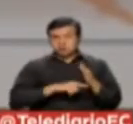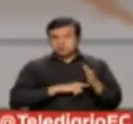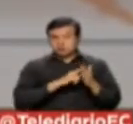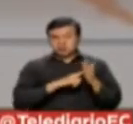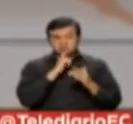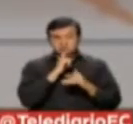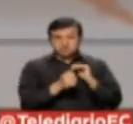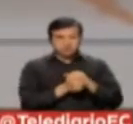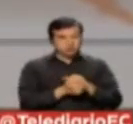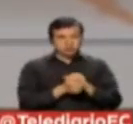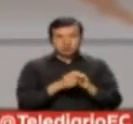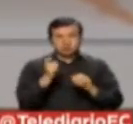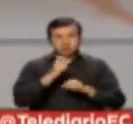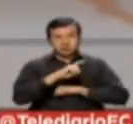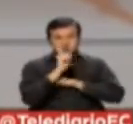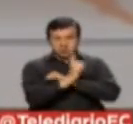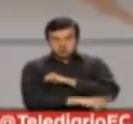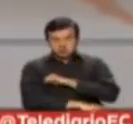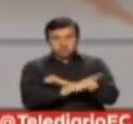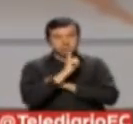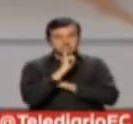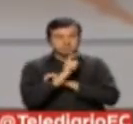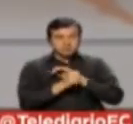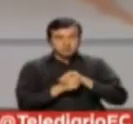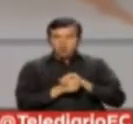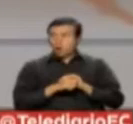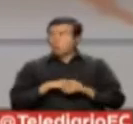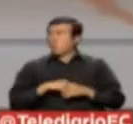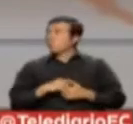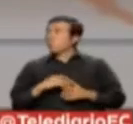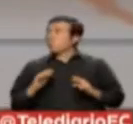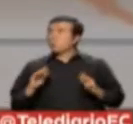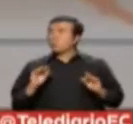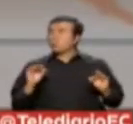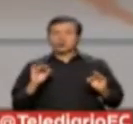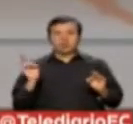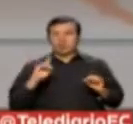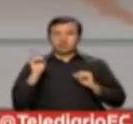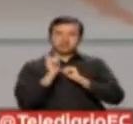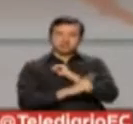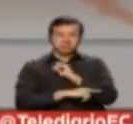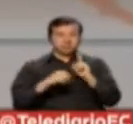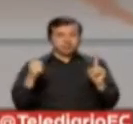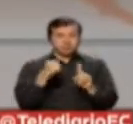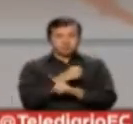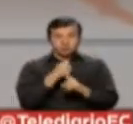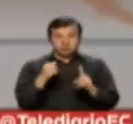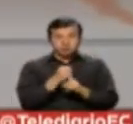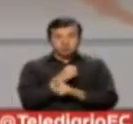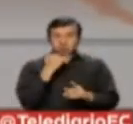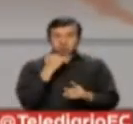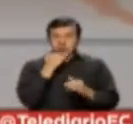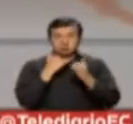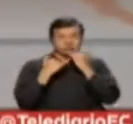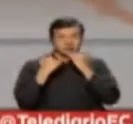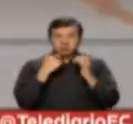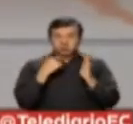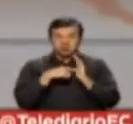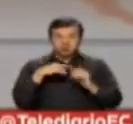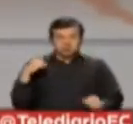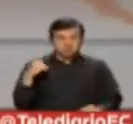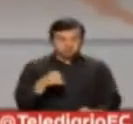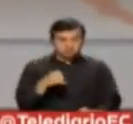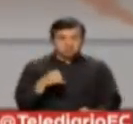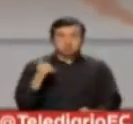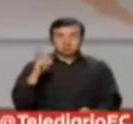ocultar tiene que ser sancionado el ocultamiento como tal y cuando los casos de violencia pasan al ámbito del delito como es el caso de la violencia sexual